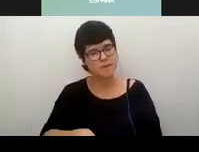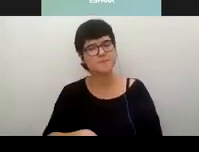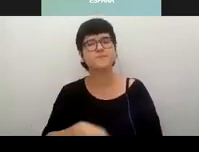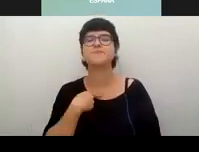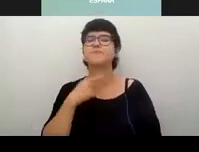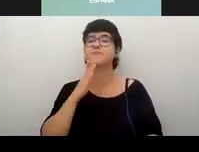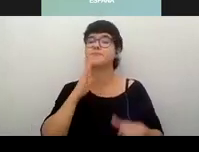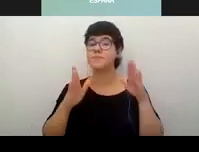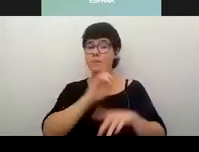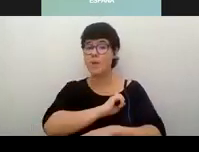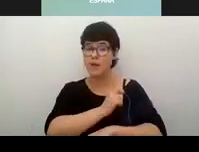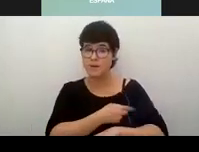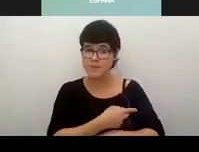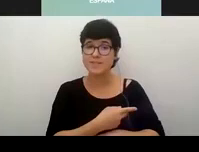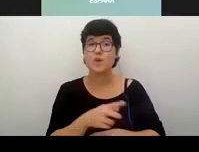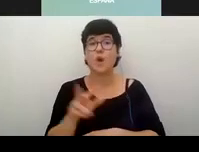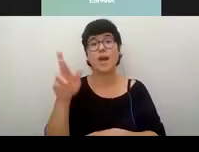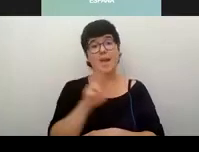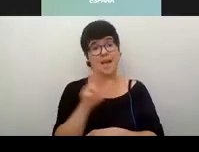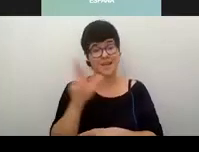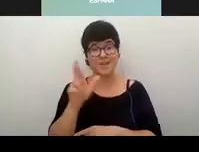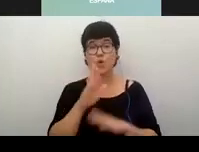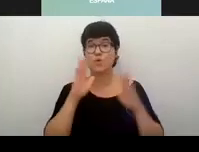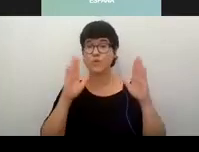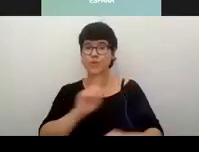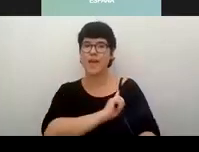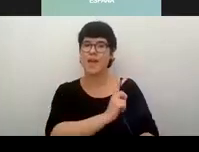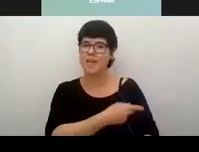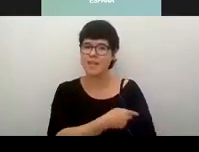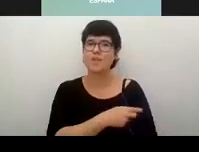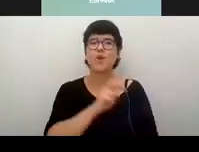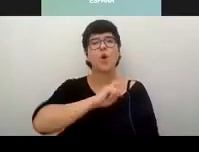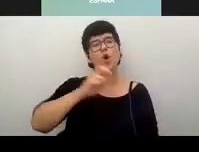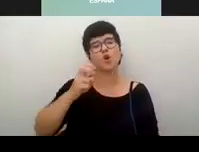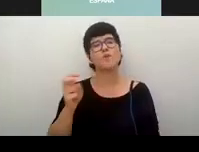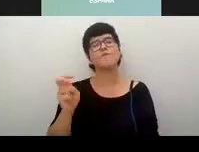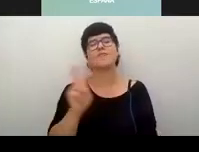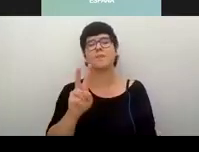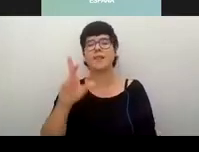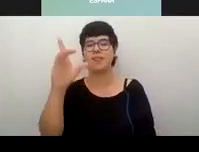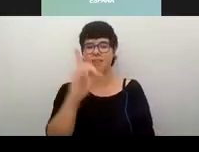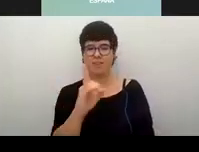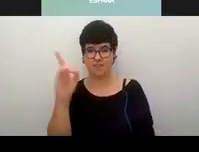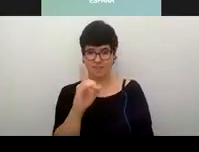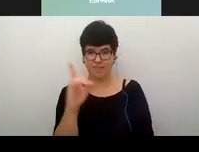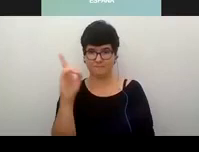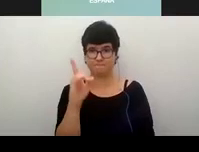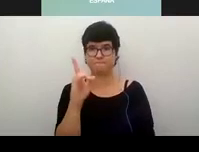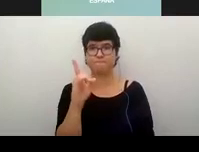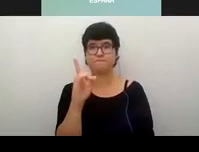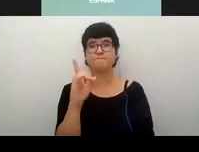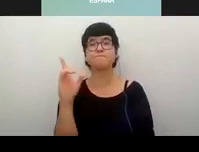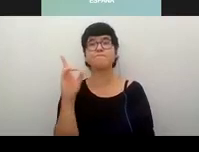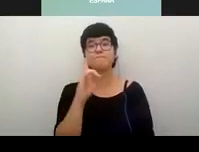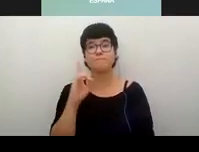el LRGO, durante el ejercicio tenemos la vitamina D. La vitamina D a este nivel fundamentalmente